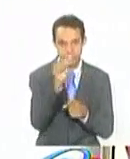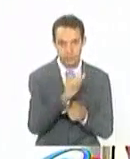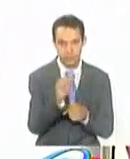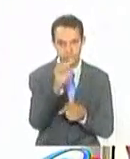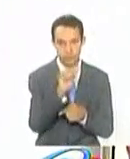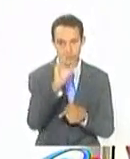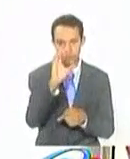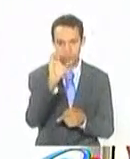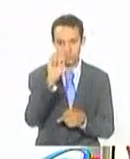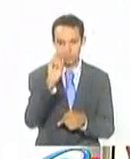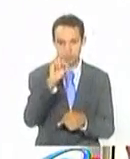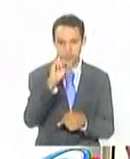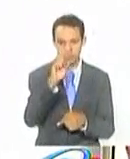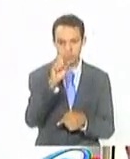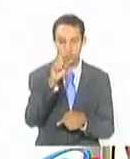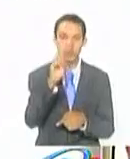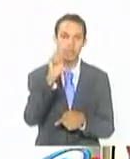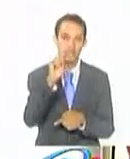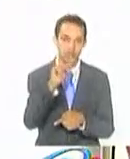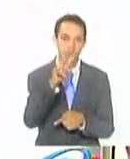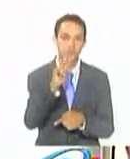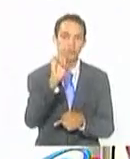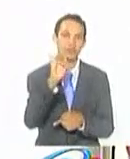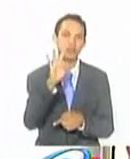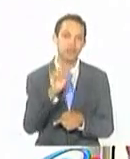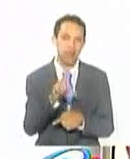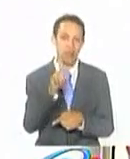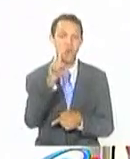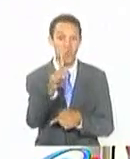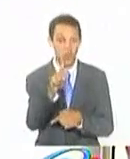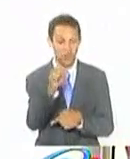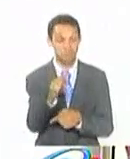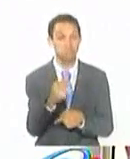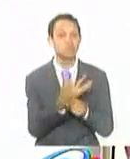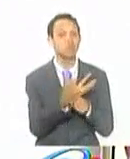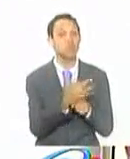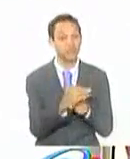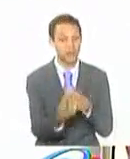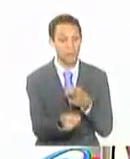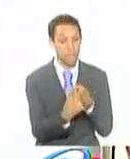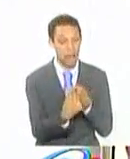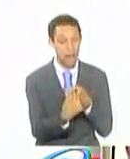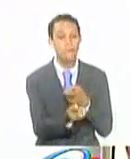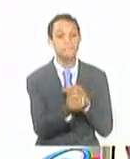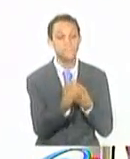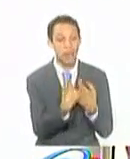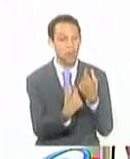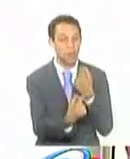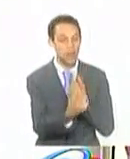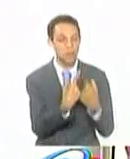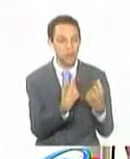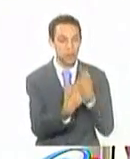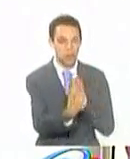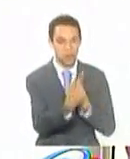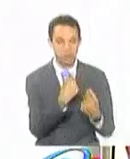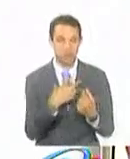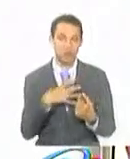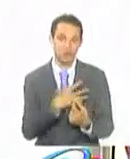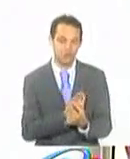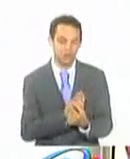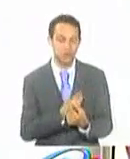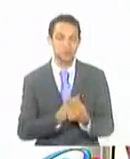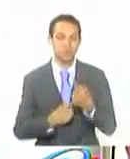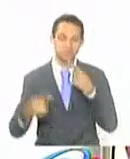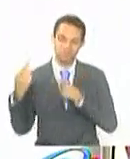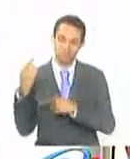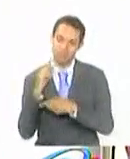@con vital 1 ha resultado un medio maravilloso para que ustedes puedan plantearnos las preguntas y nosotros pues tener la